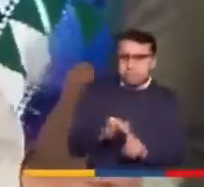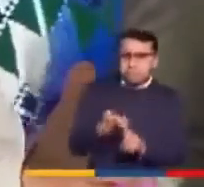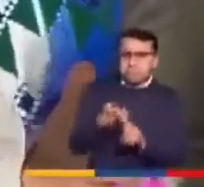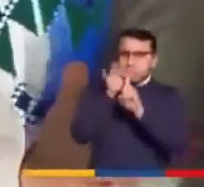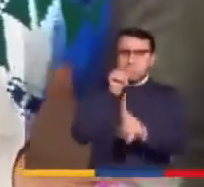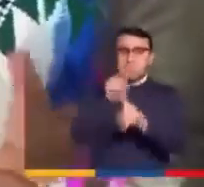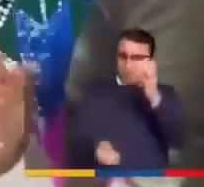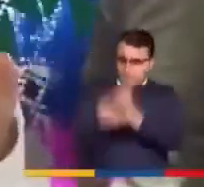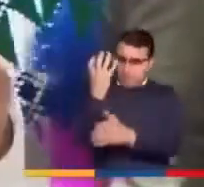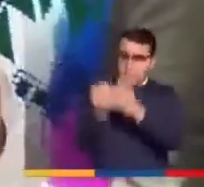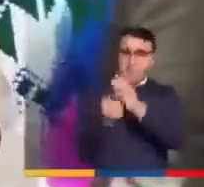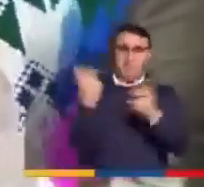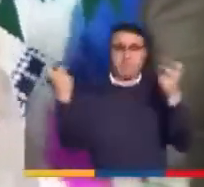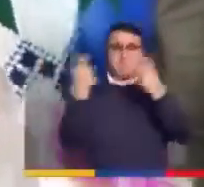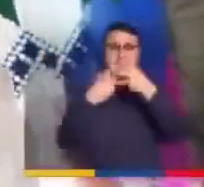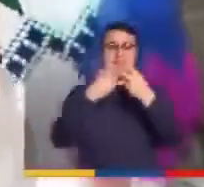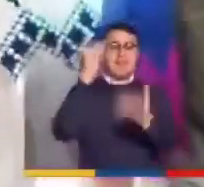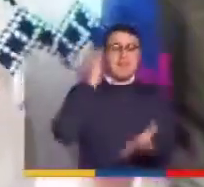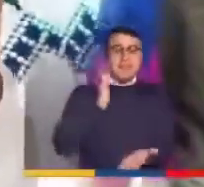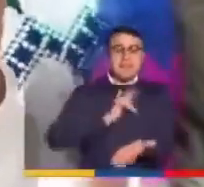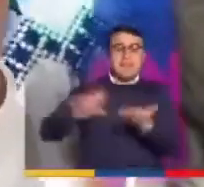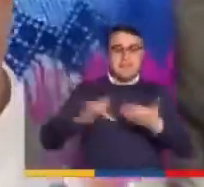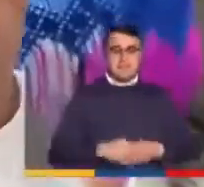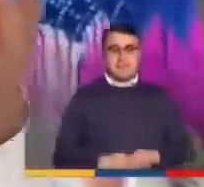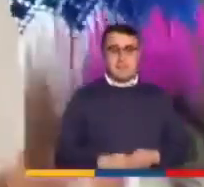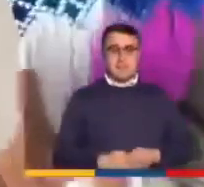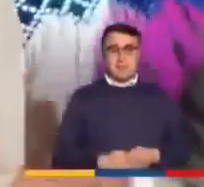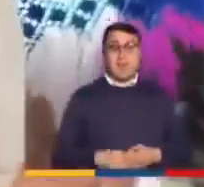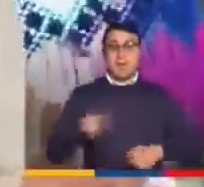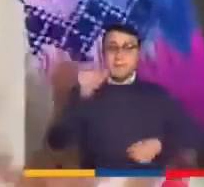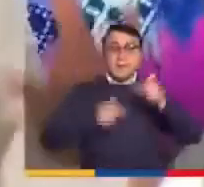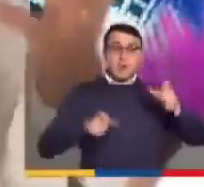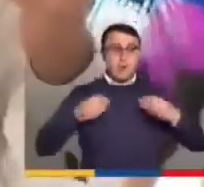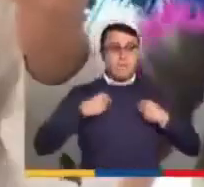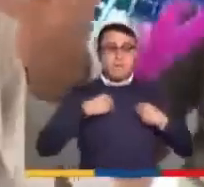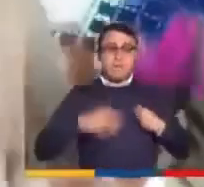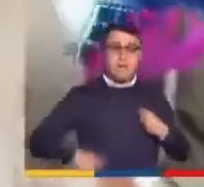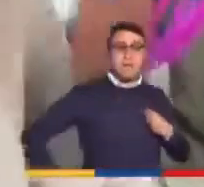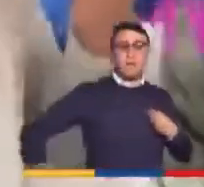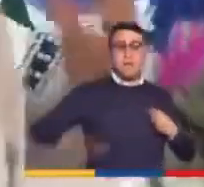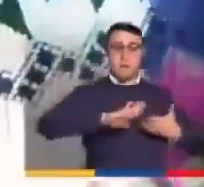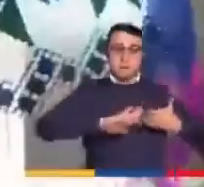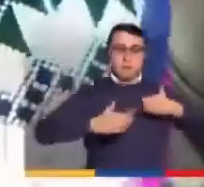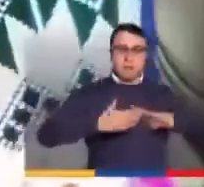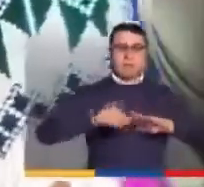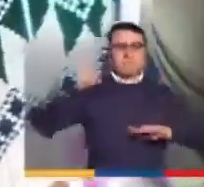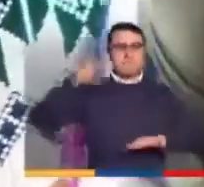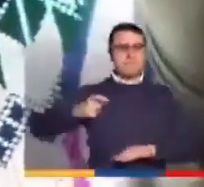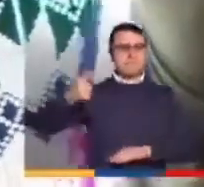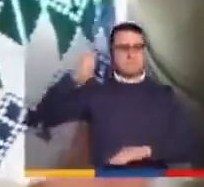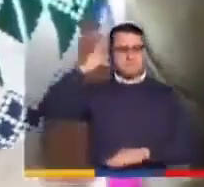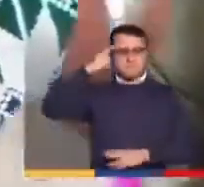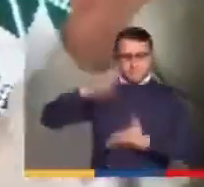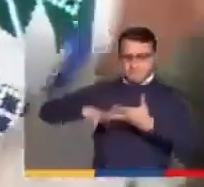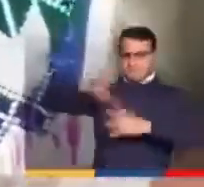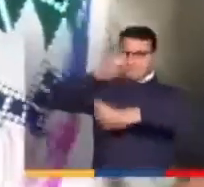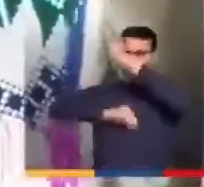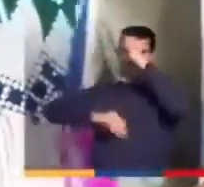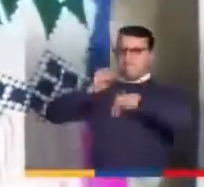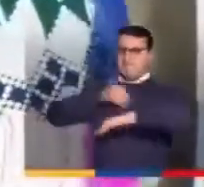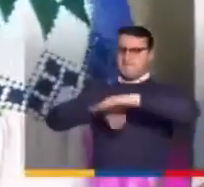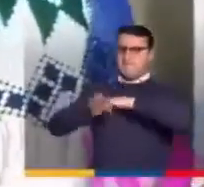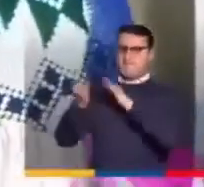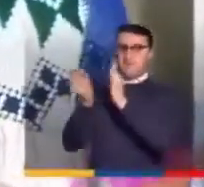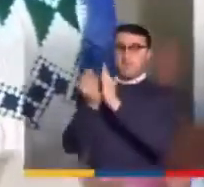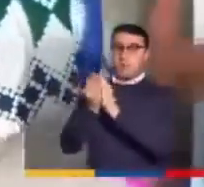limpias. Entonces la comunidad tiene que prepararse incluso intelectualmente. Esa juventud